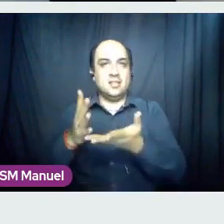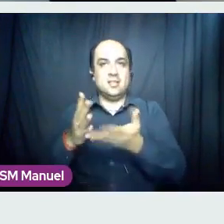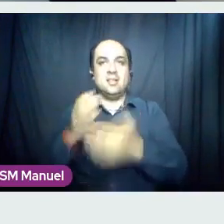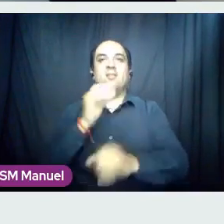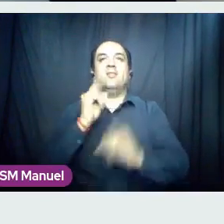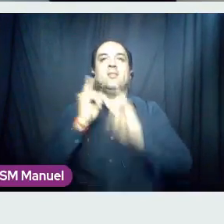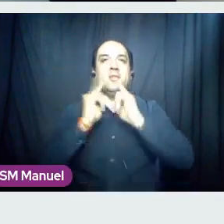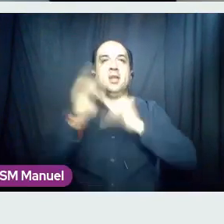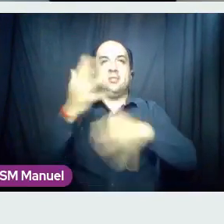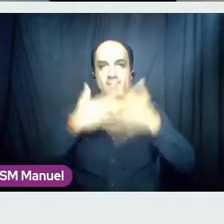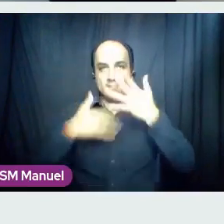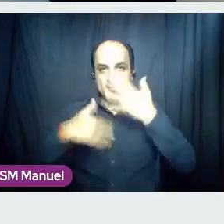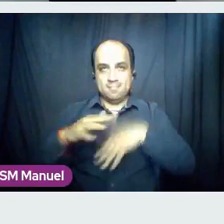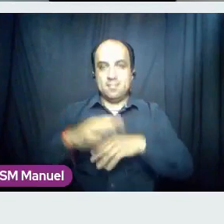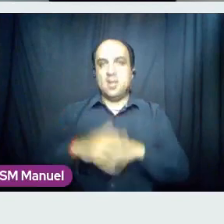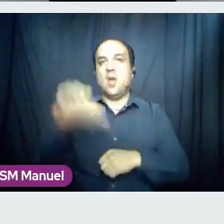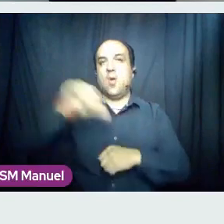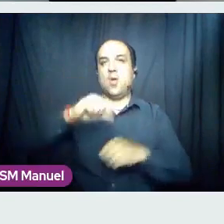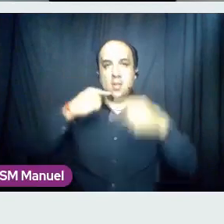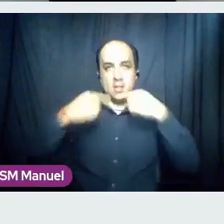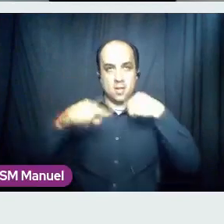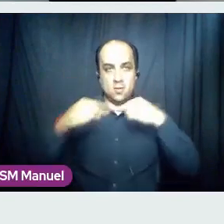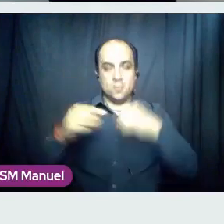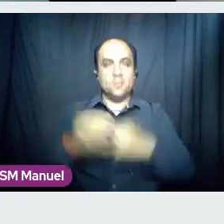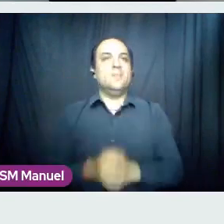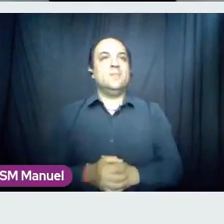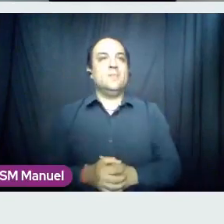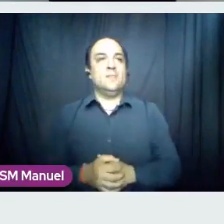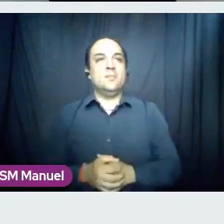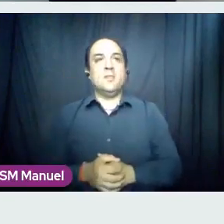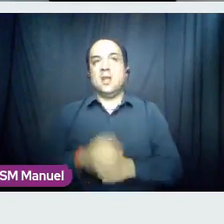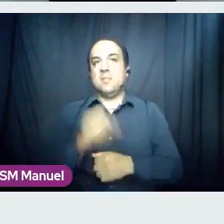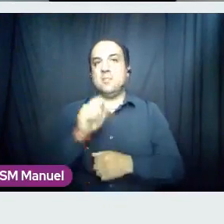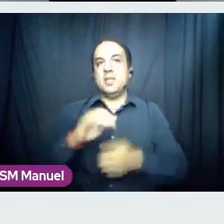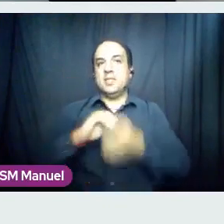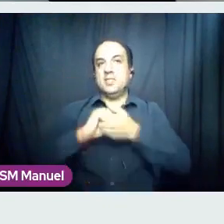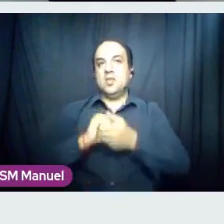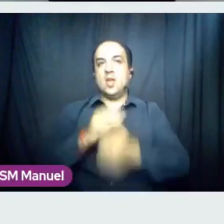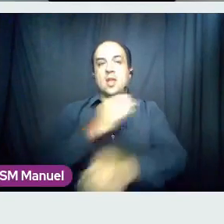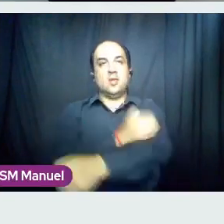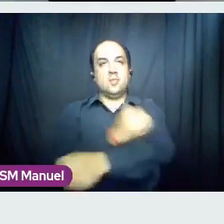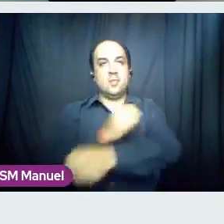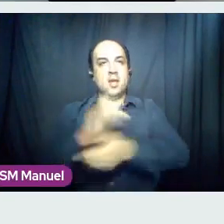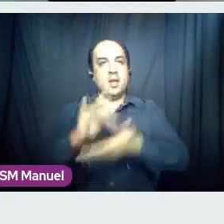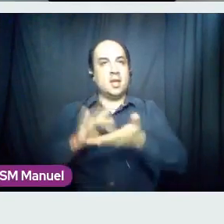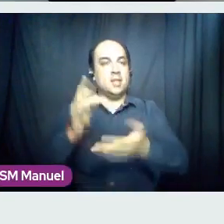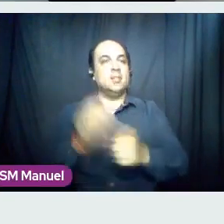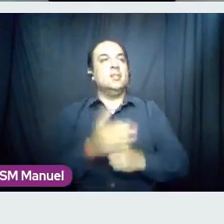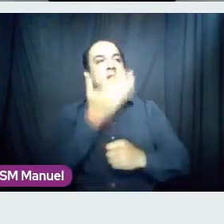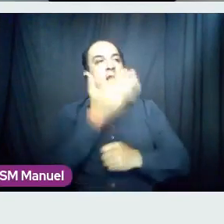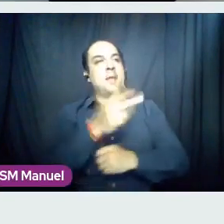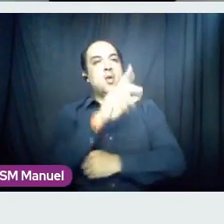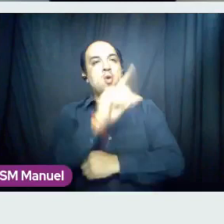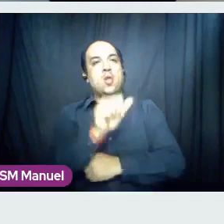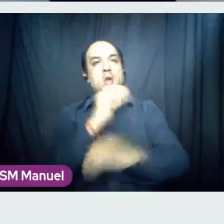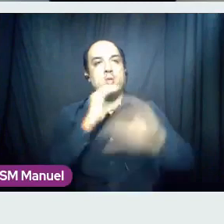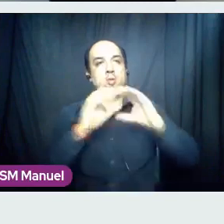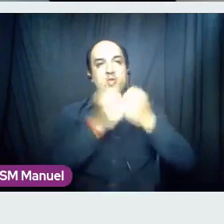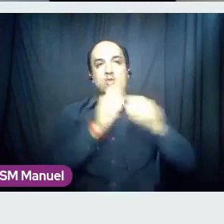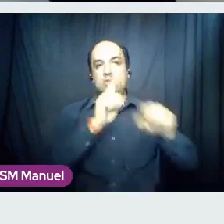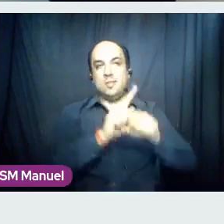interpretación en lengua de señas de la charla de hoy. Asimismo, saludo y agradezco a mi compañera Paola de Comunicación Social, que